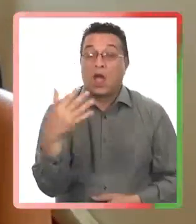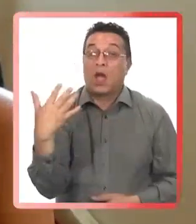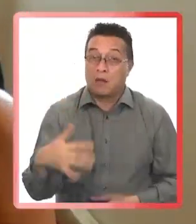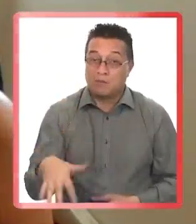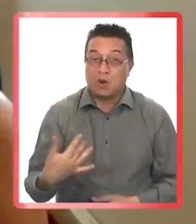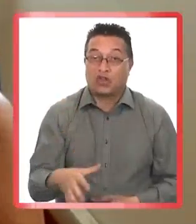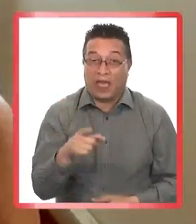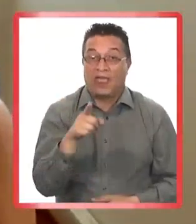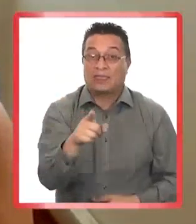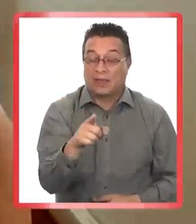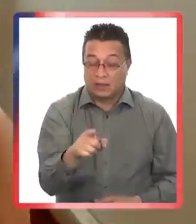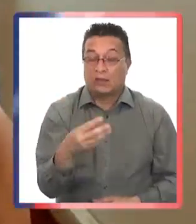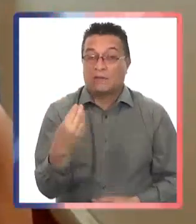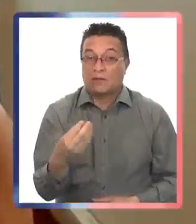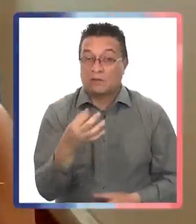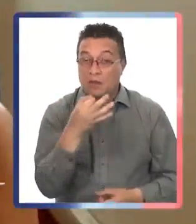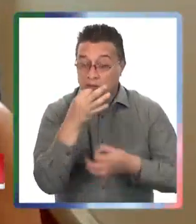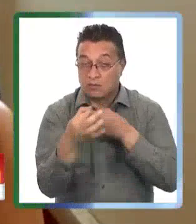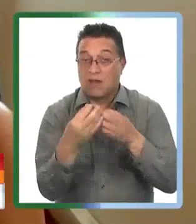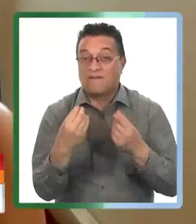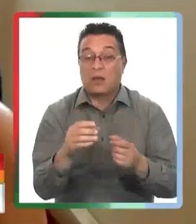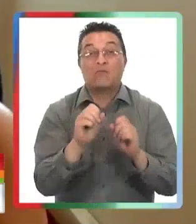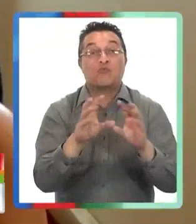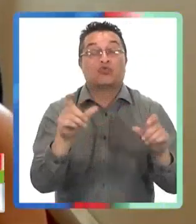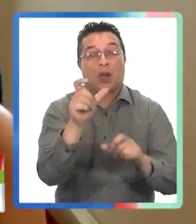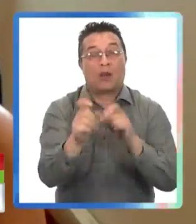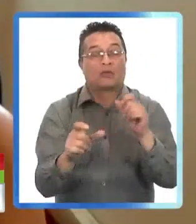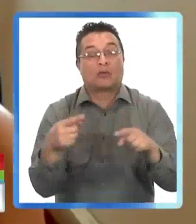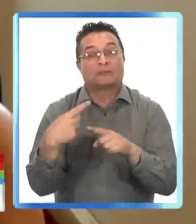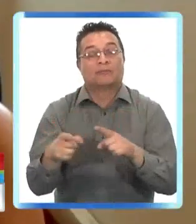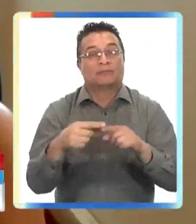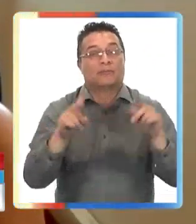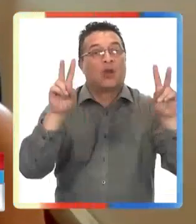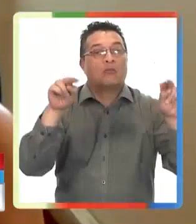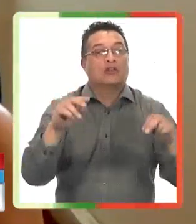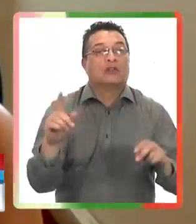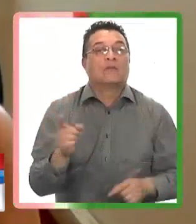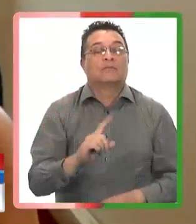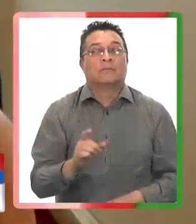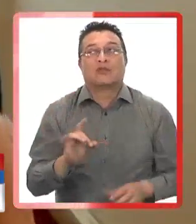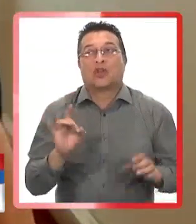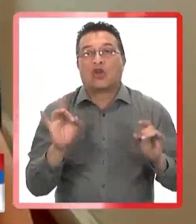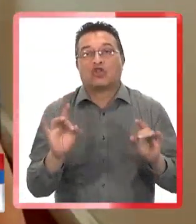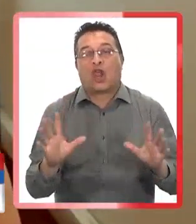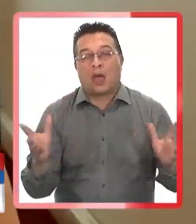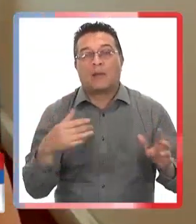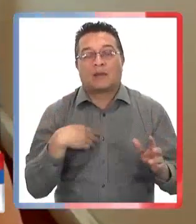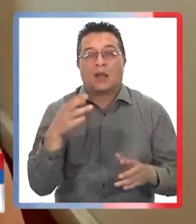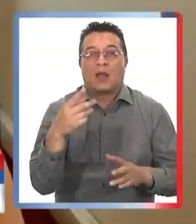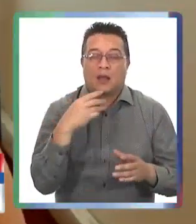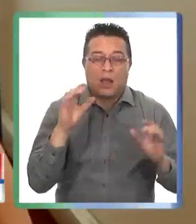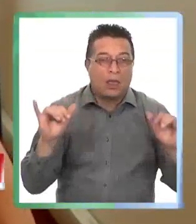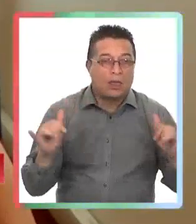pregunta. Es bien importante, como tú bien dices, hay mucha gente que por distintas razones, no